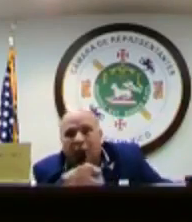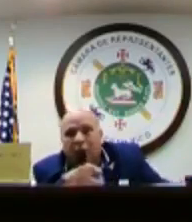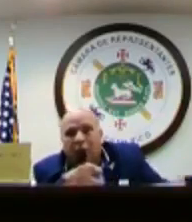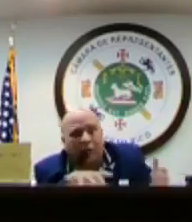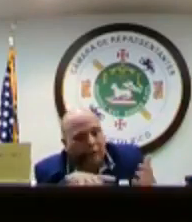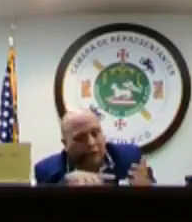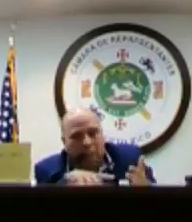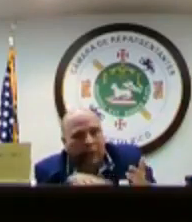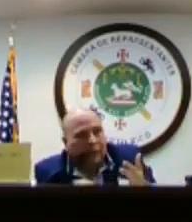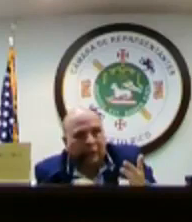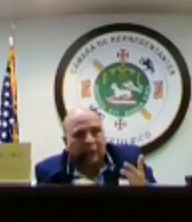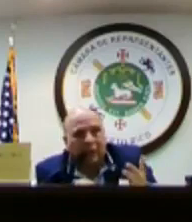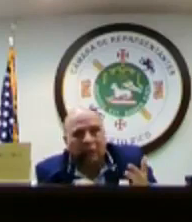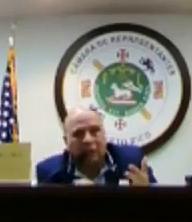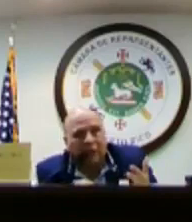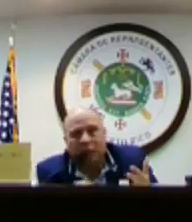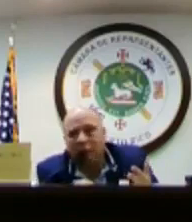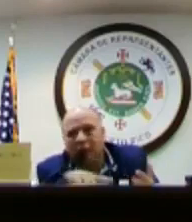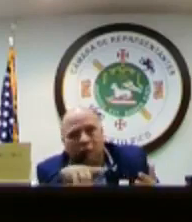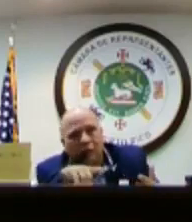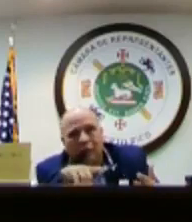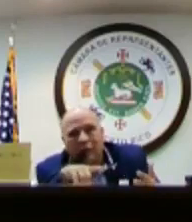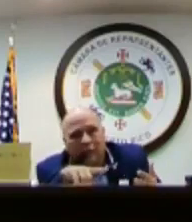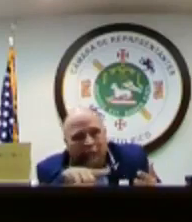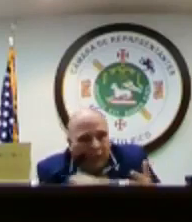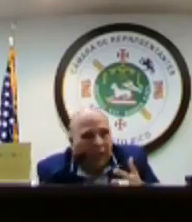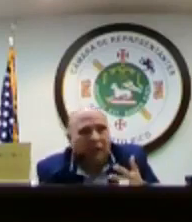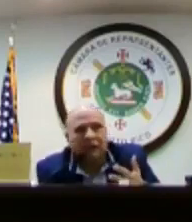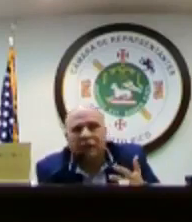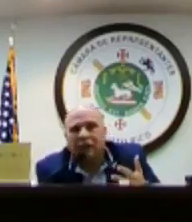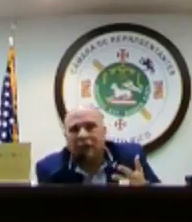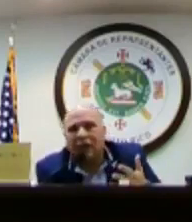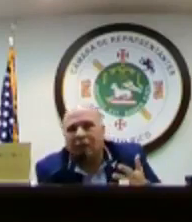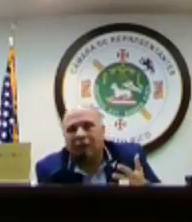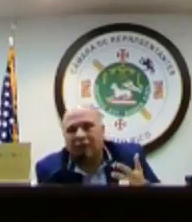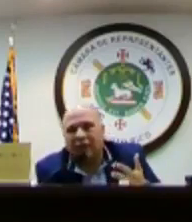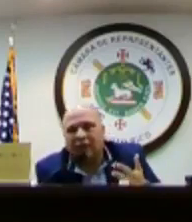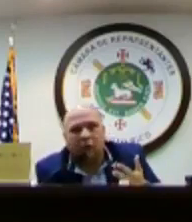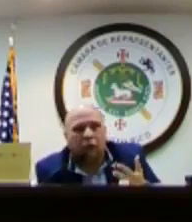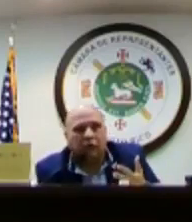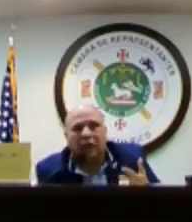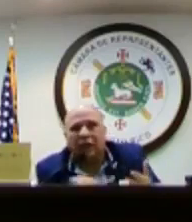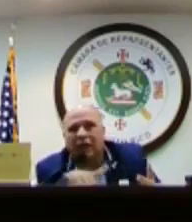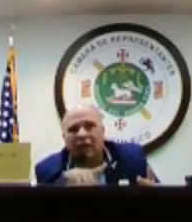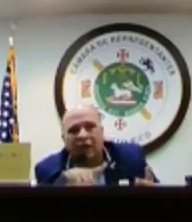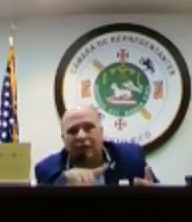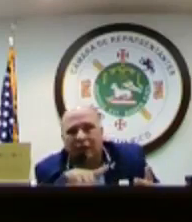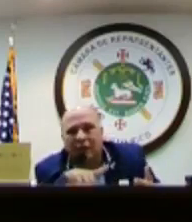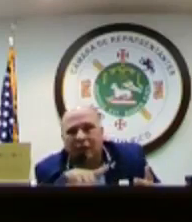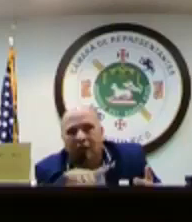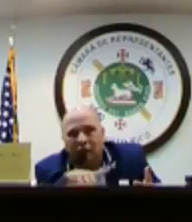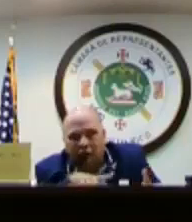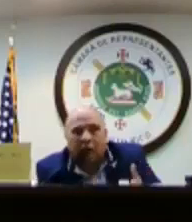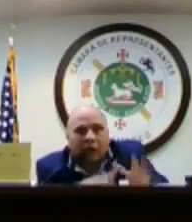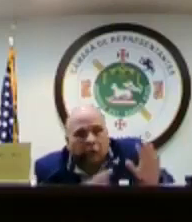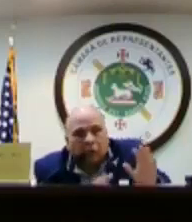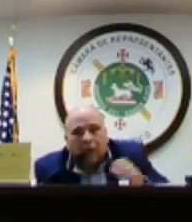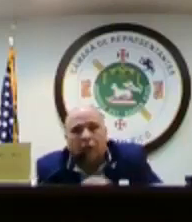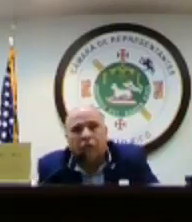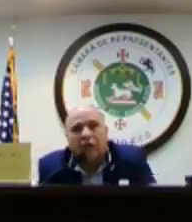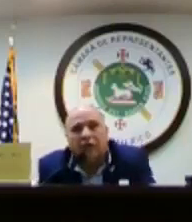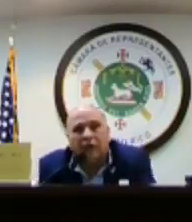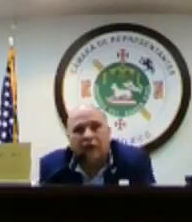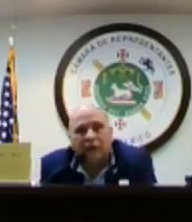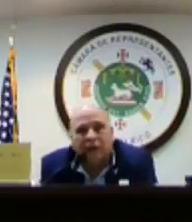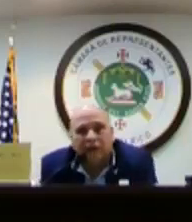todo estaba en orden, las plantas tenían el mantenimiento, tenían la capacidad de producir la energía, y sin embargo nos